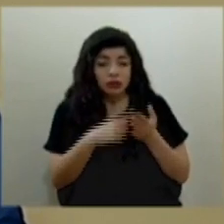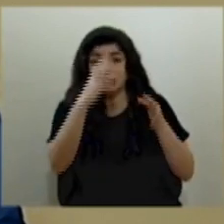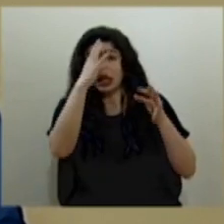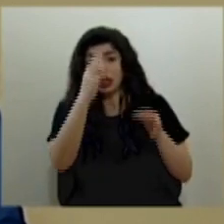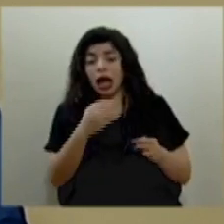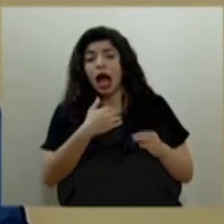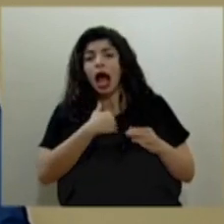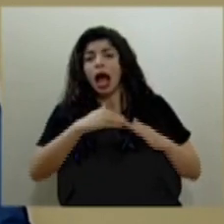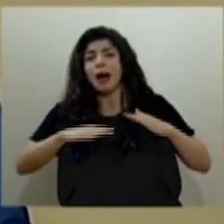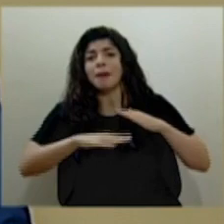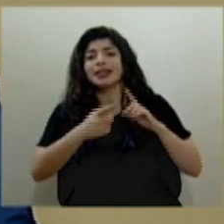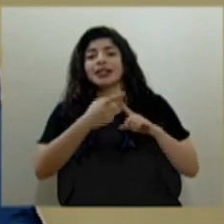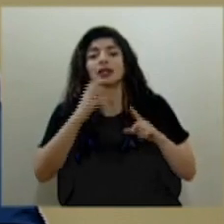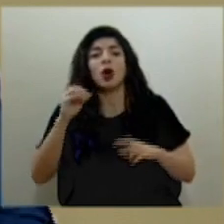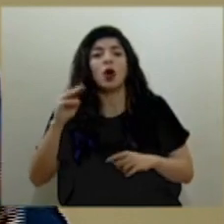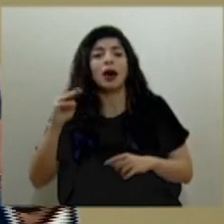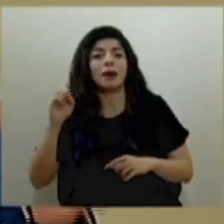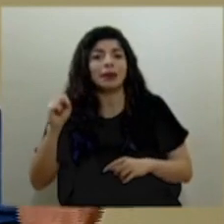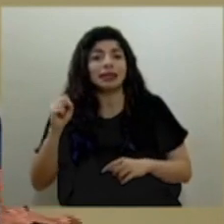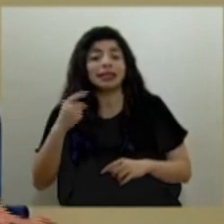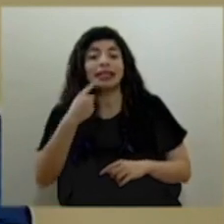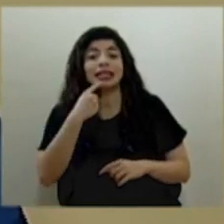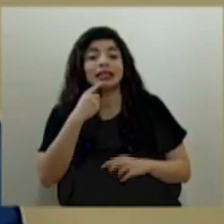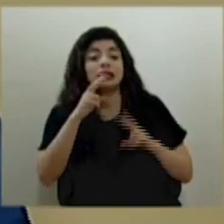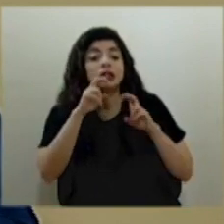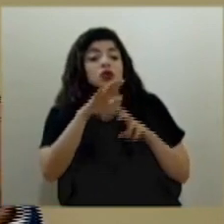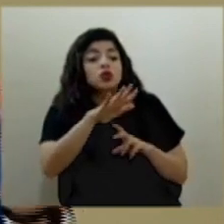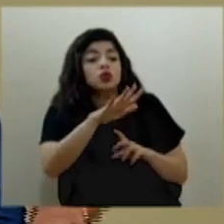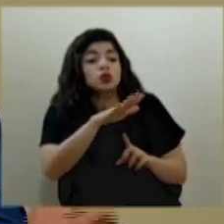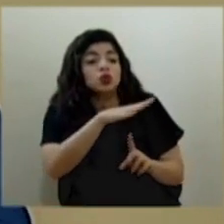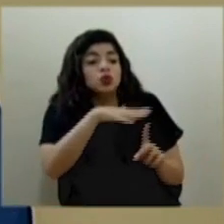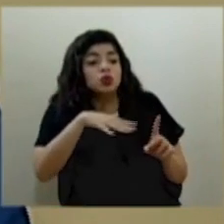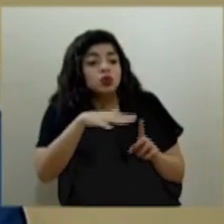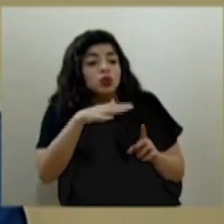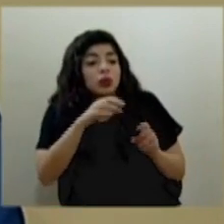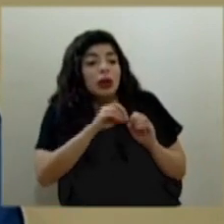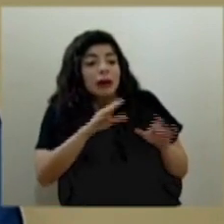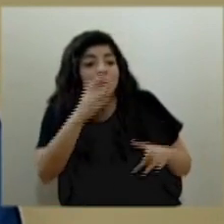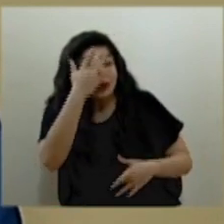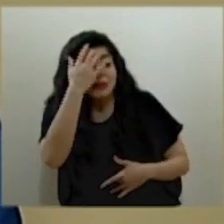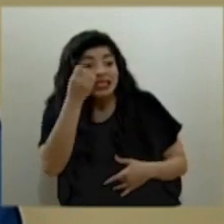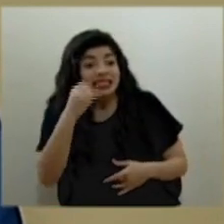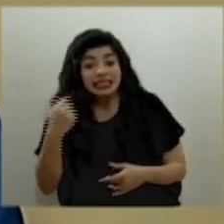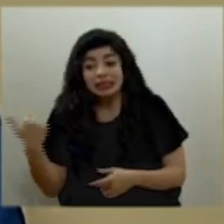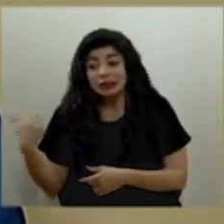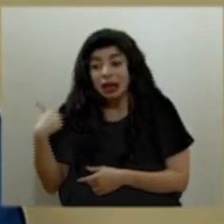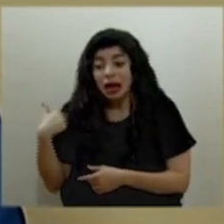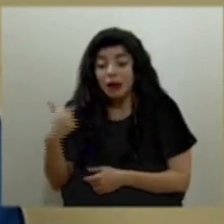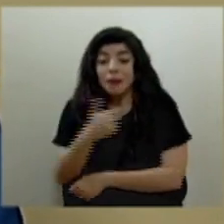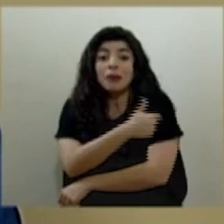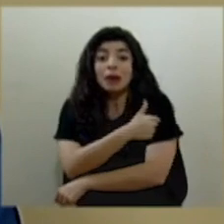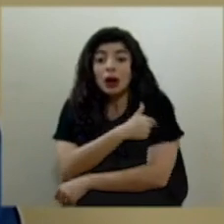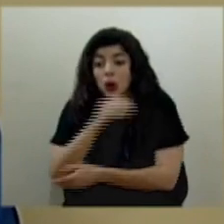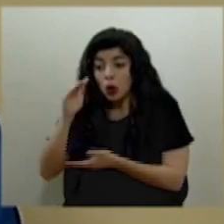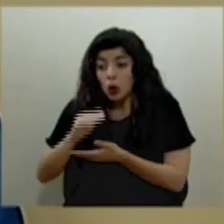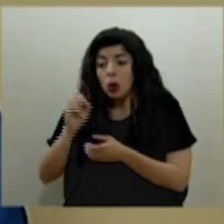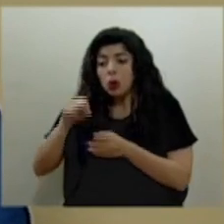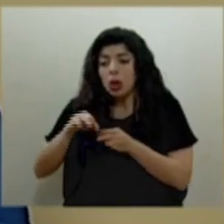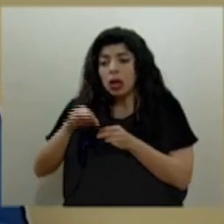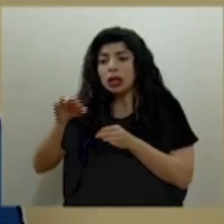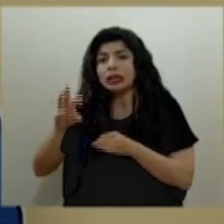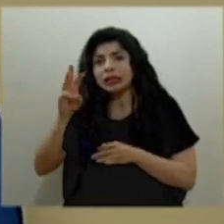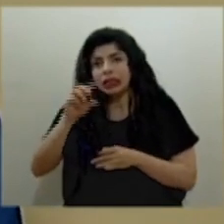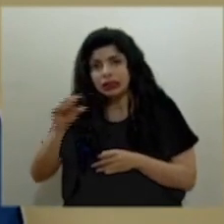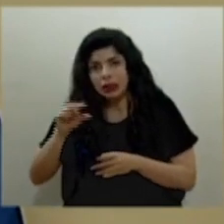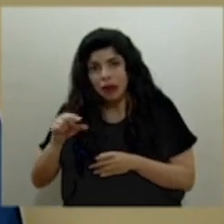un fundamento de la OMS en donde dice analicen el contexto epidemiológico, si no tienen la cantidad de vacuna pueden espaciarlo incluso 6 semanas.